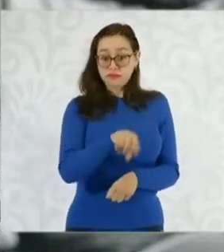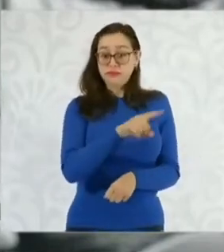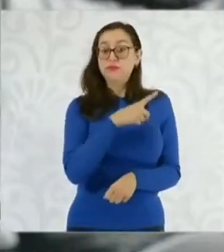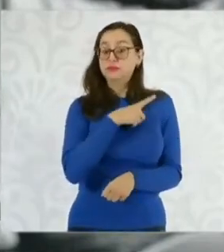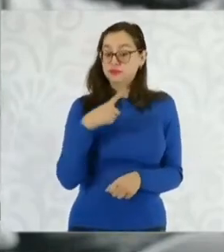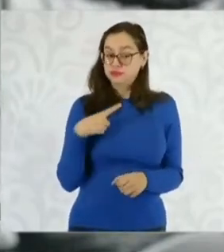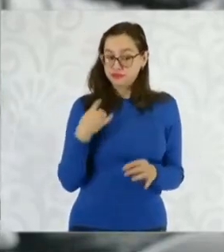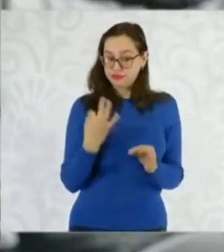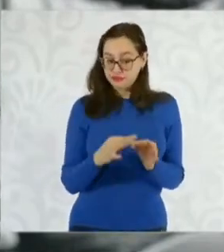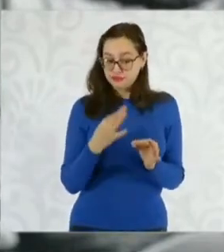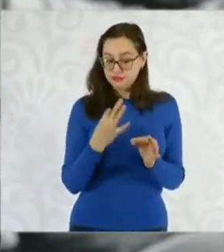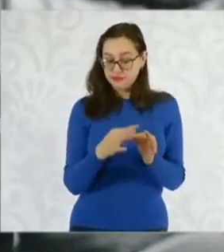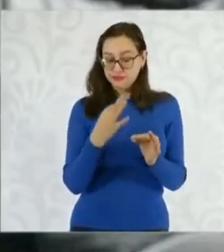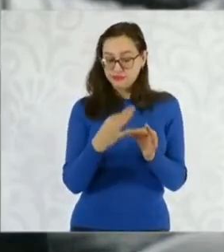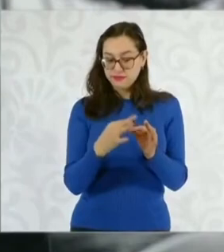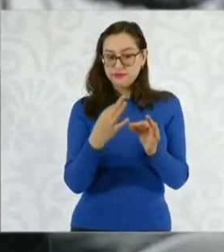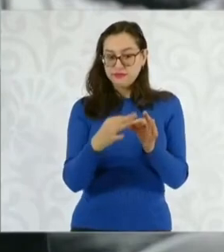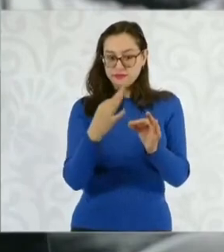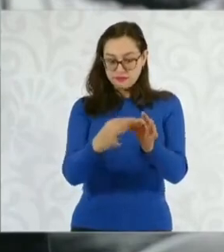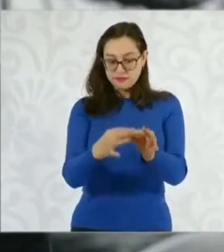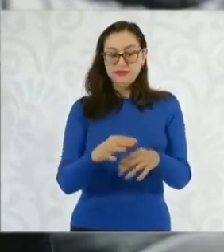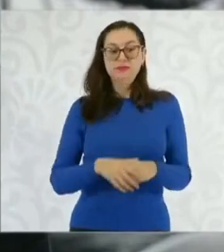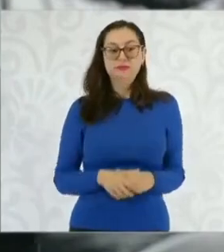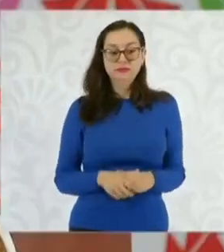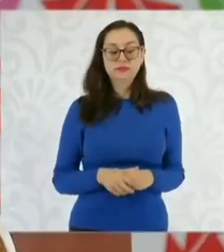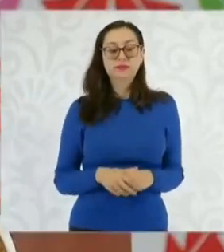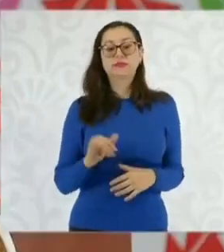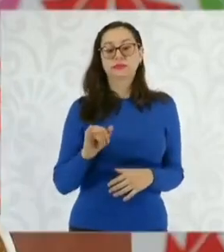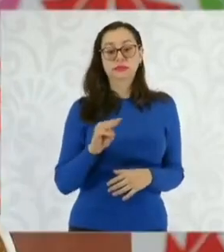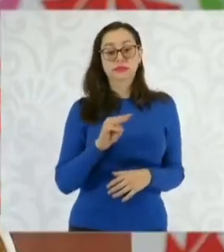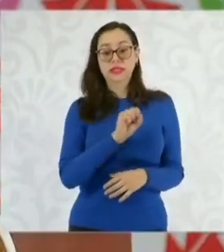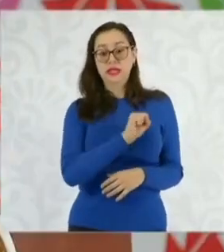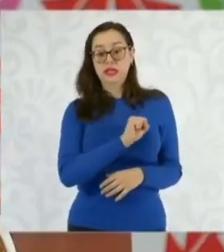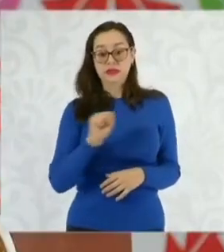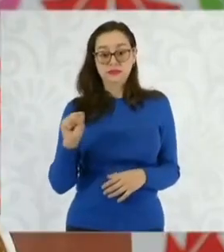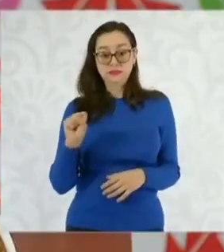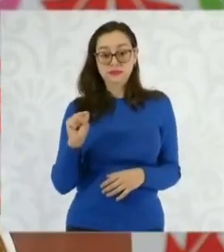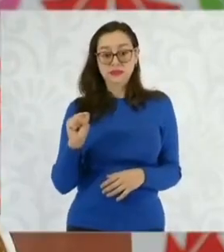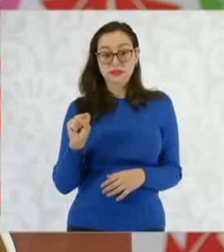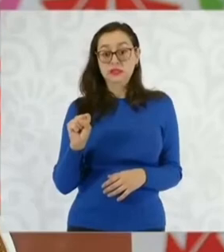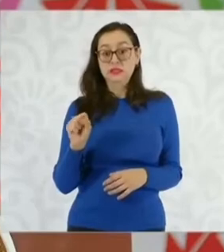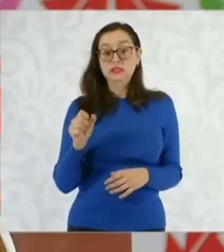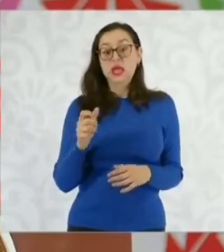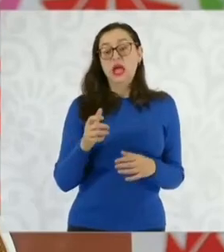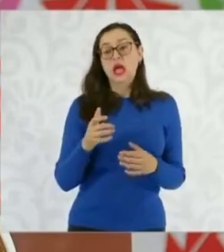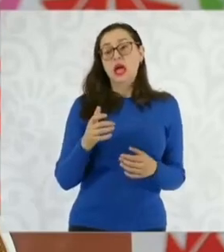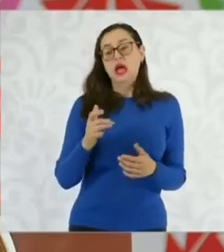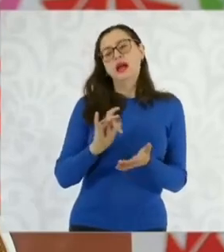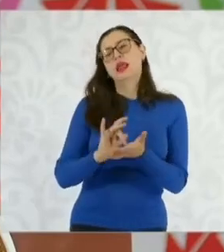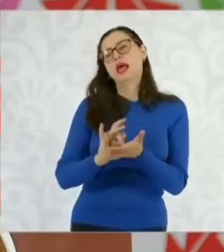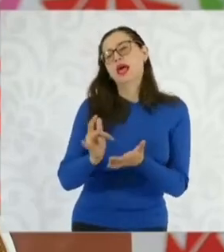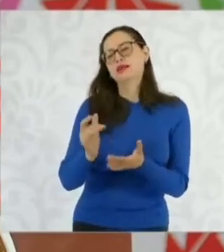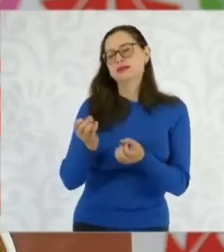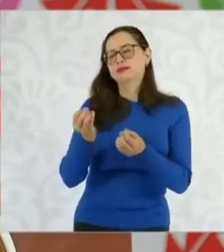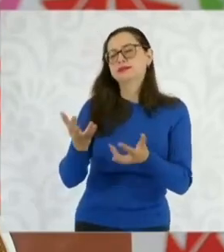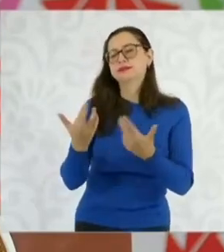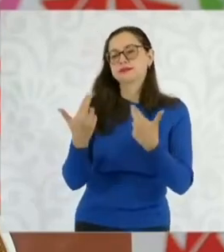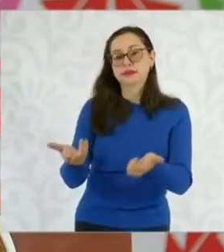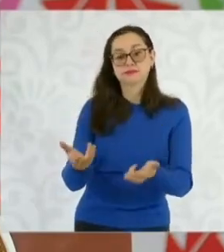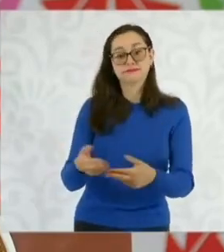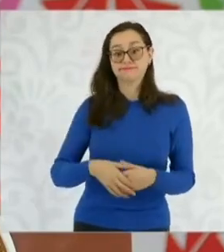cumplimiento permanente de sus obligaciones. El IMSS no es una dádiva, el IMSS no es